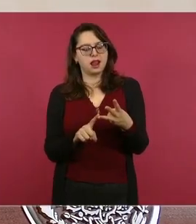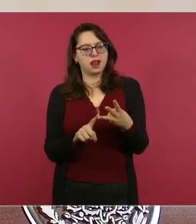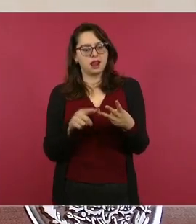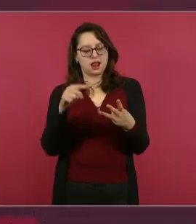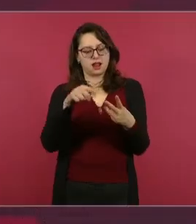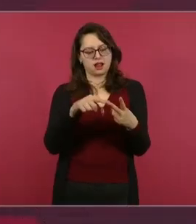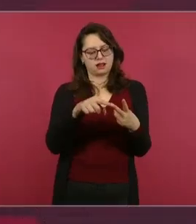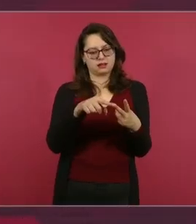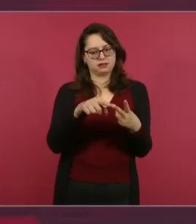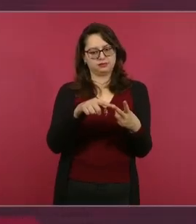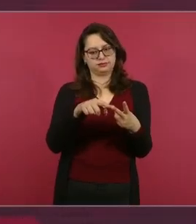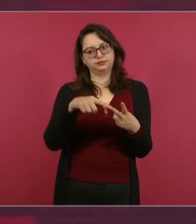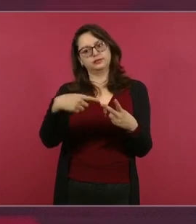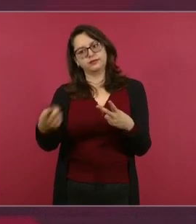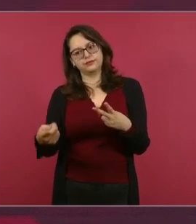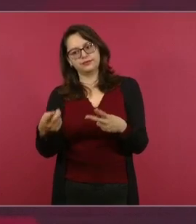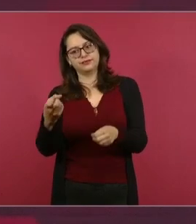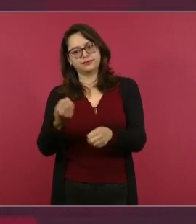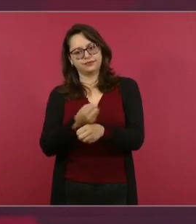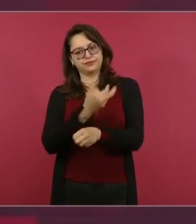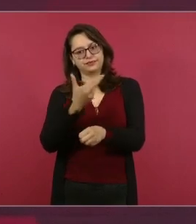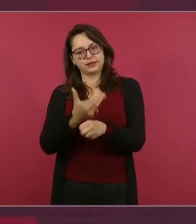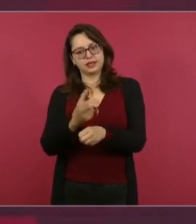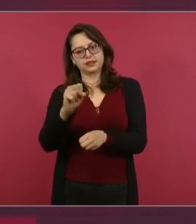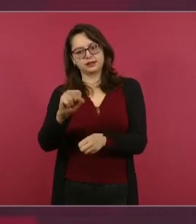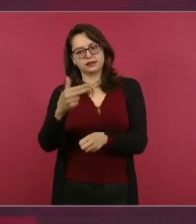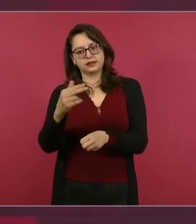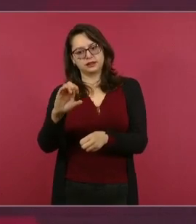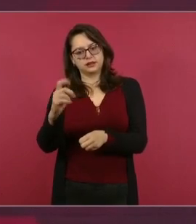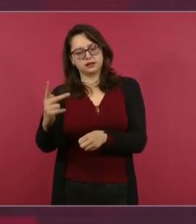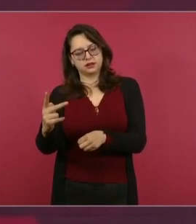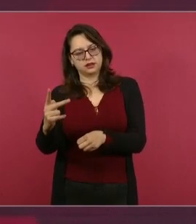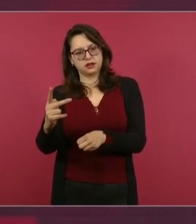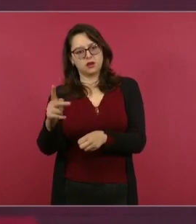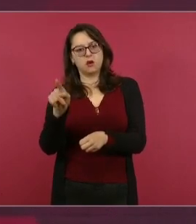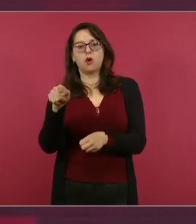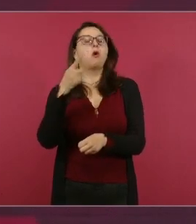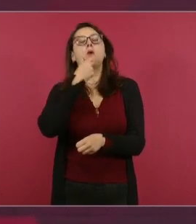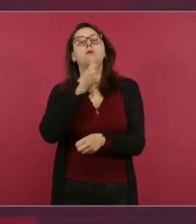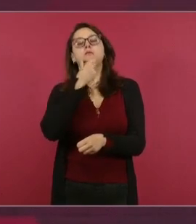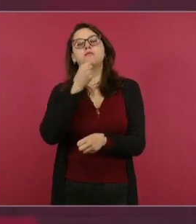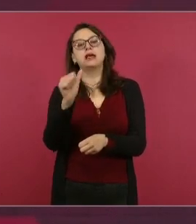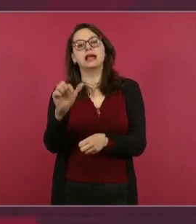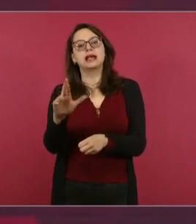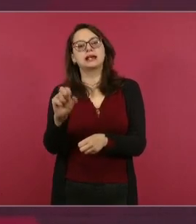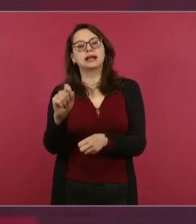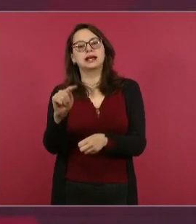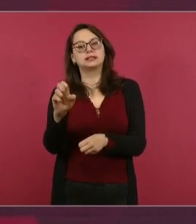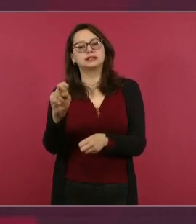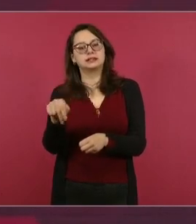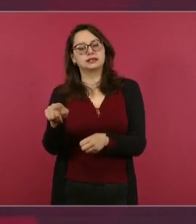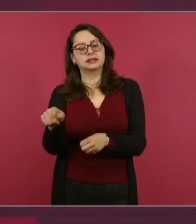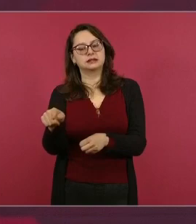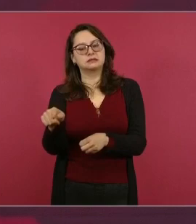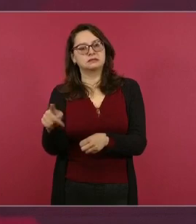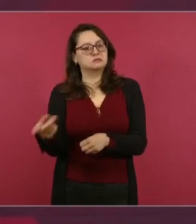Calderón y Carsten sostuvieron lo mismo, y siguió